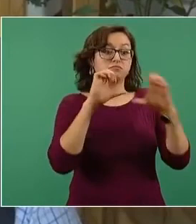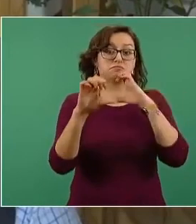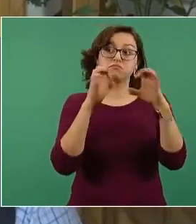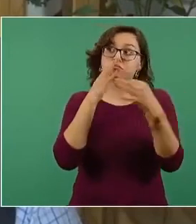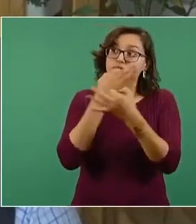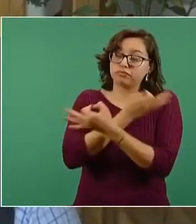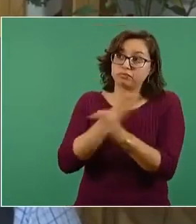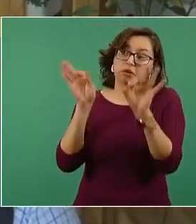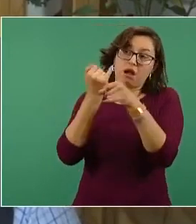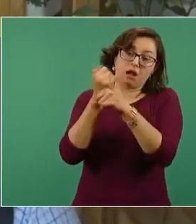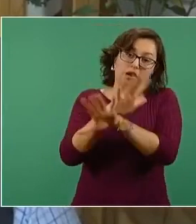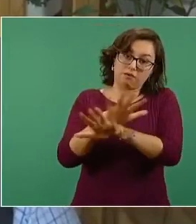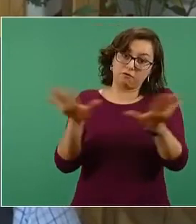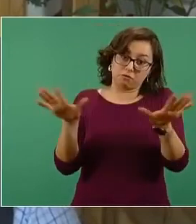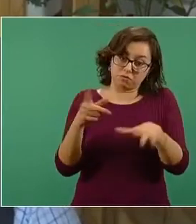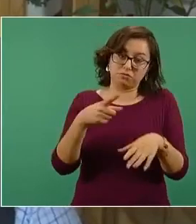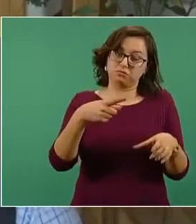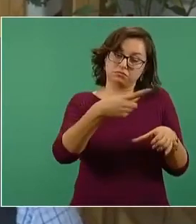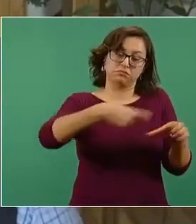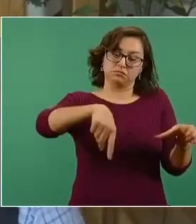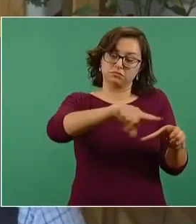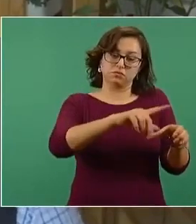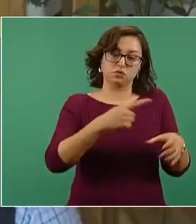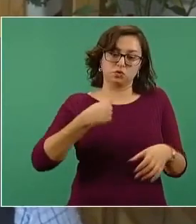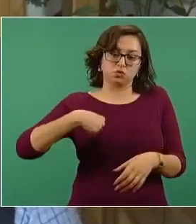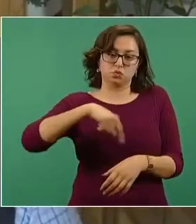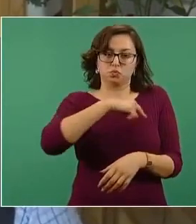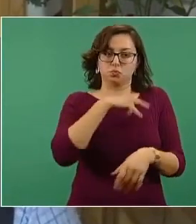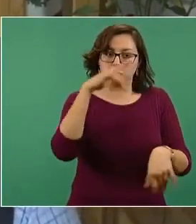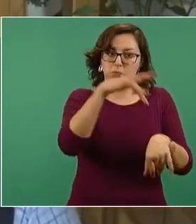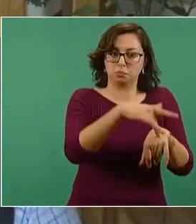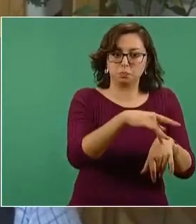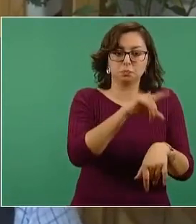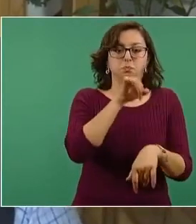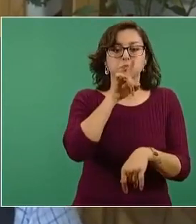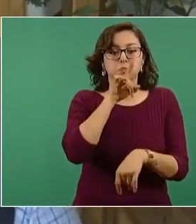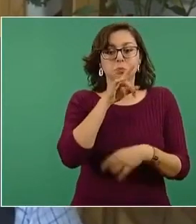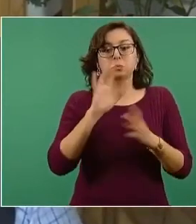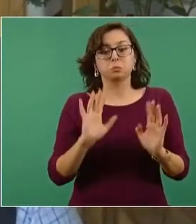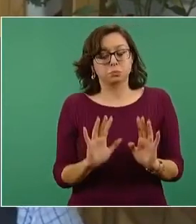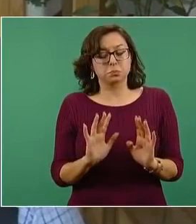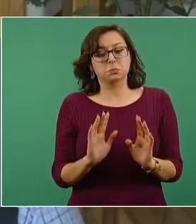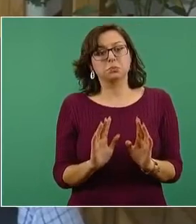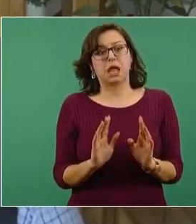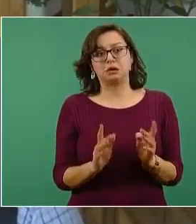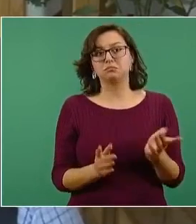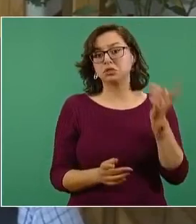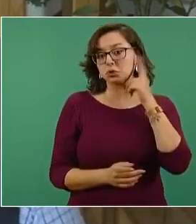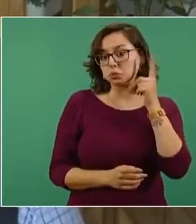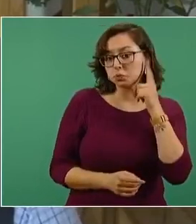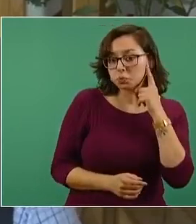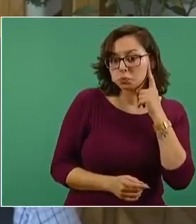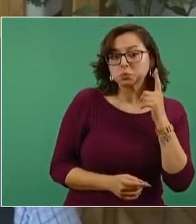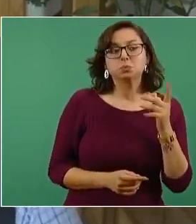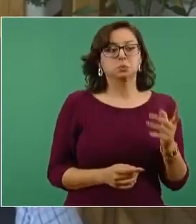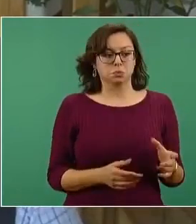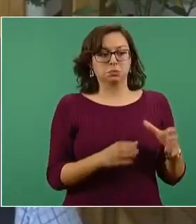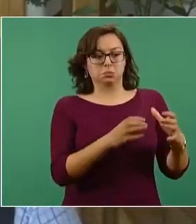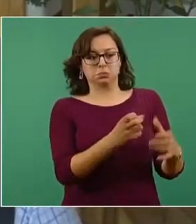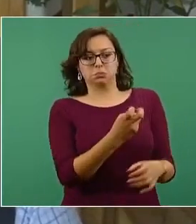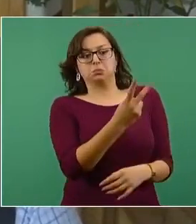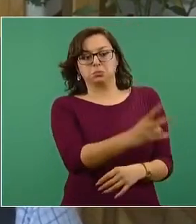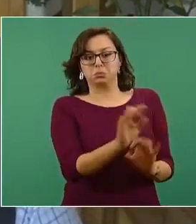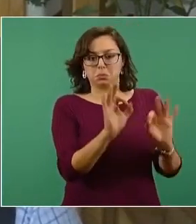pudieran vertir esta información. Lo que sabemos de manera general es que ellos han estado estables, pero datos ya